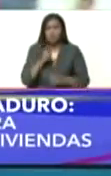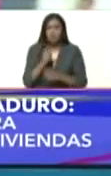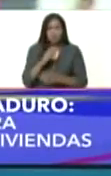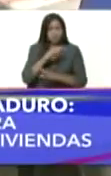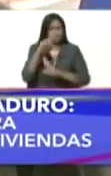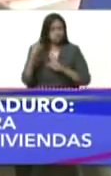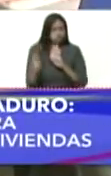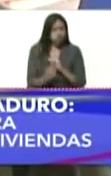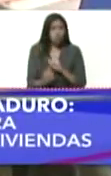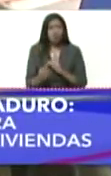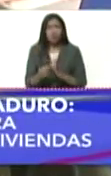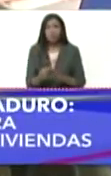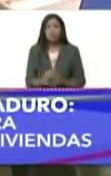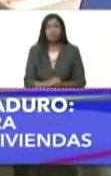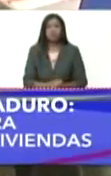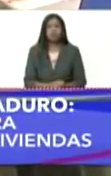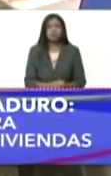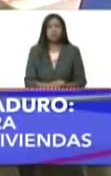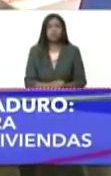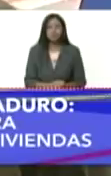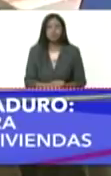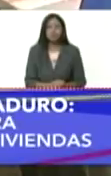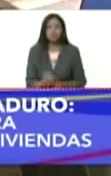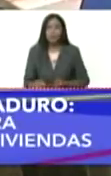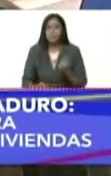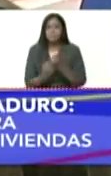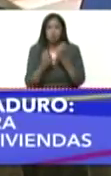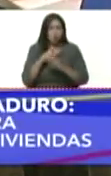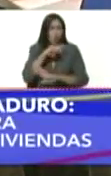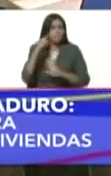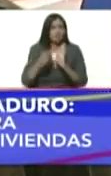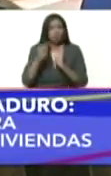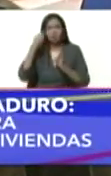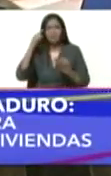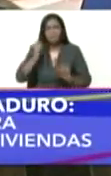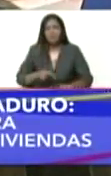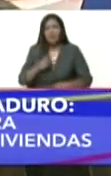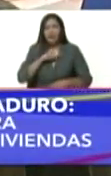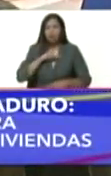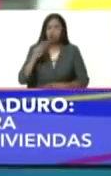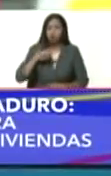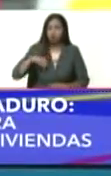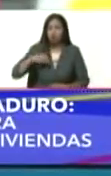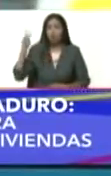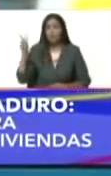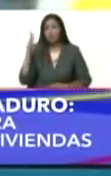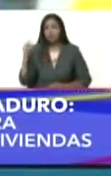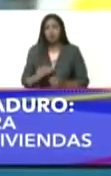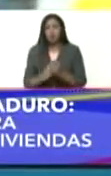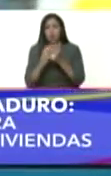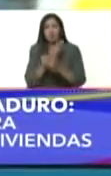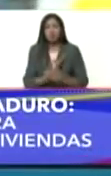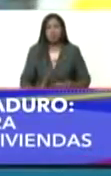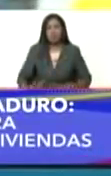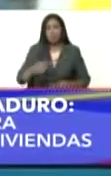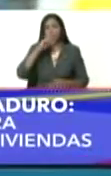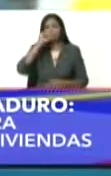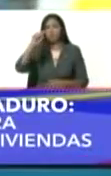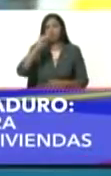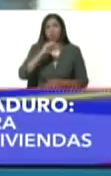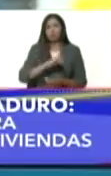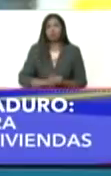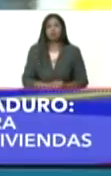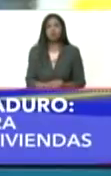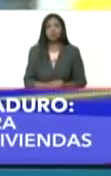absoluta, subordinación absoluta y apoyo absoluto a Venezuela y a su comandante jefe, Nicolás